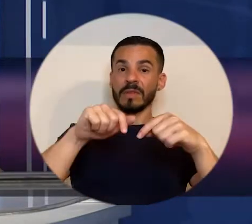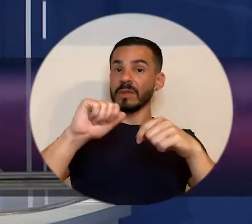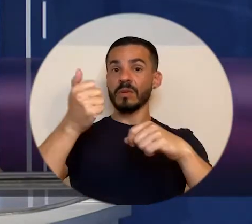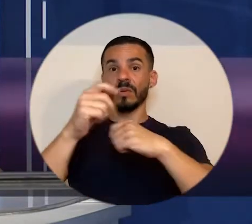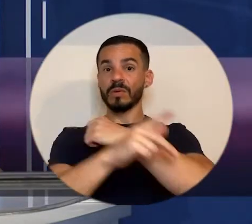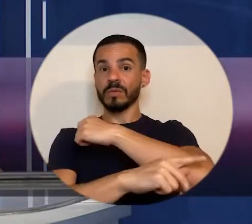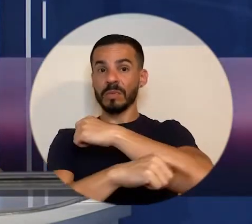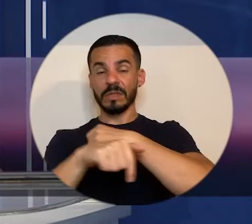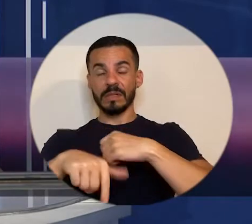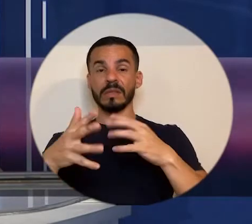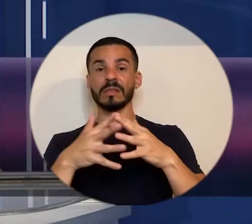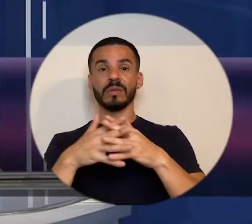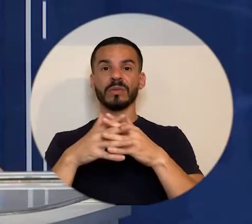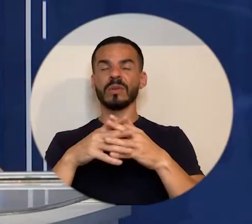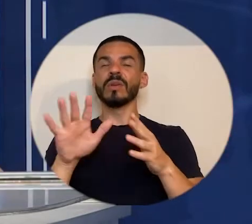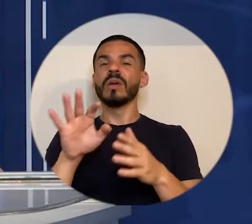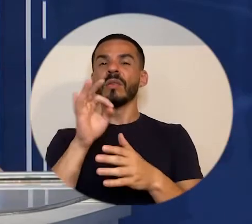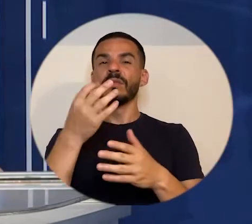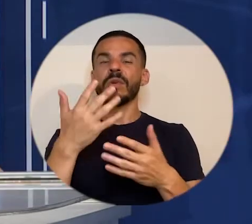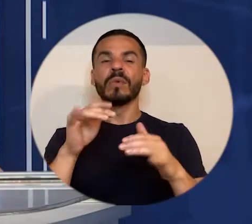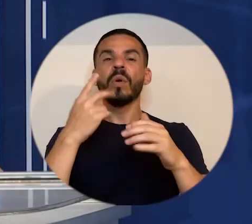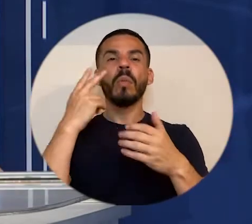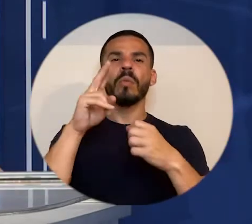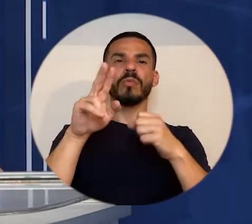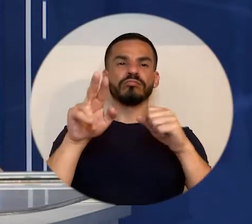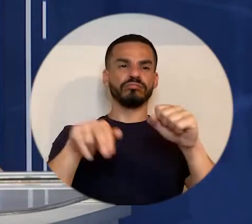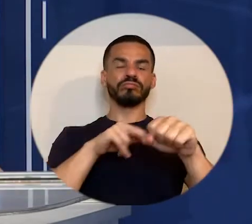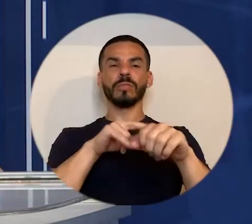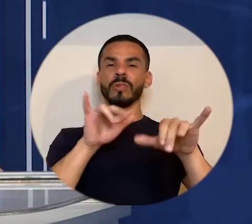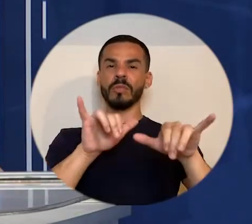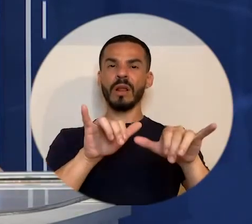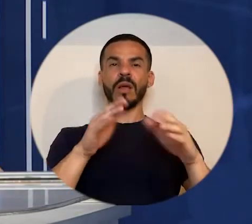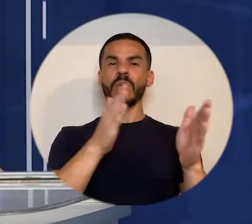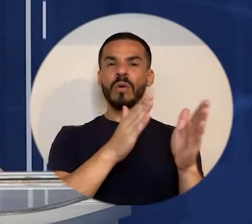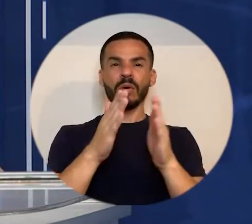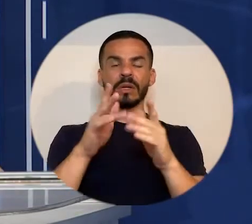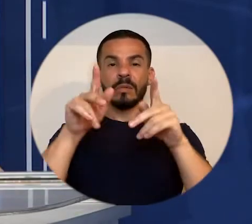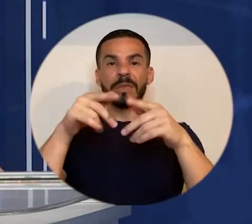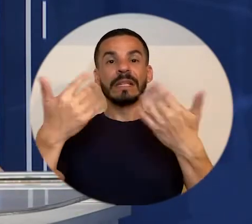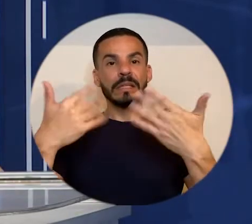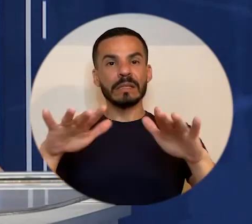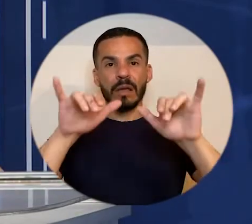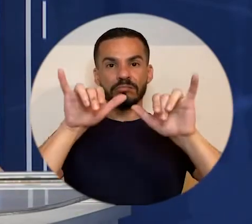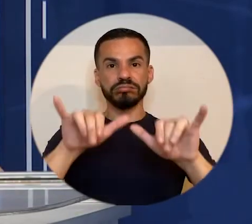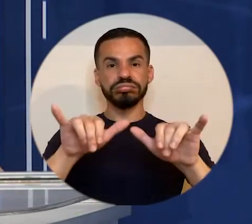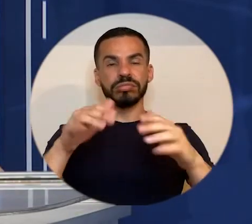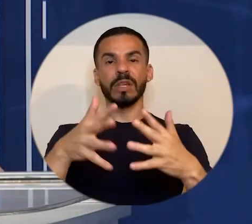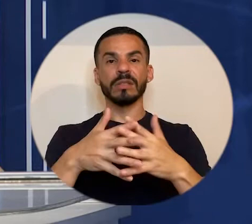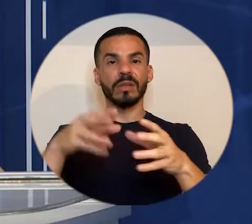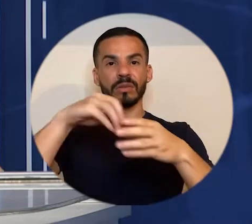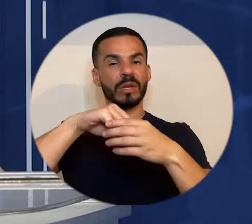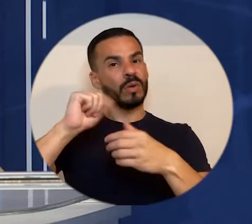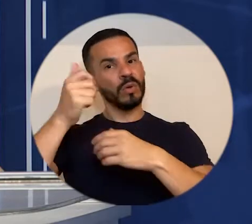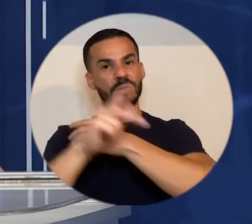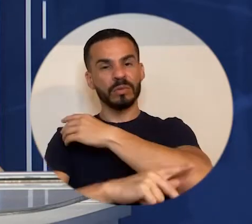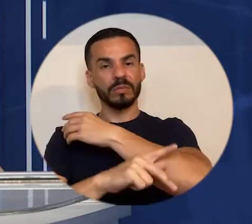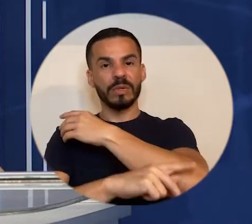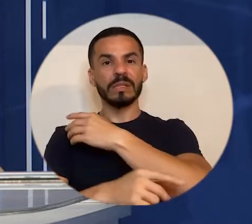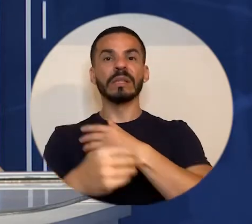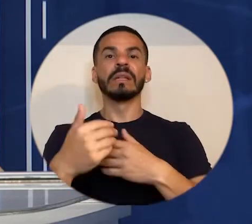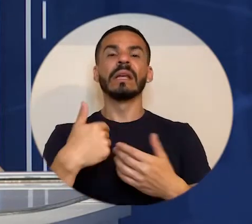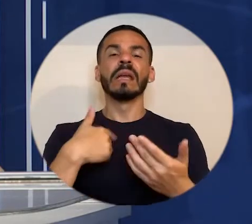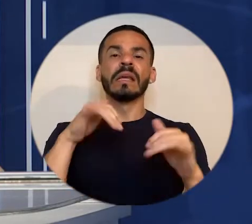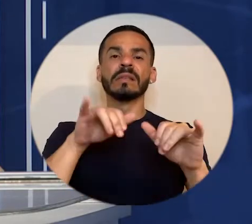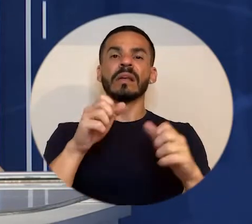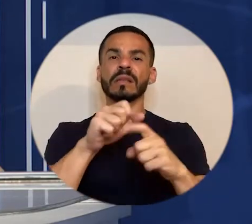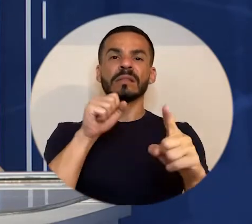que viene de otros países a Estados Unidos, sino de alguna forma normalizar o ordenar la gente que ya vive en Estados Unidos, que es de otras